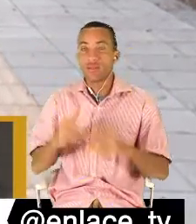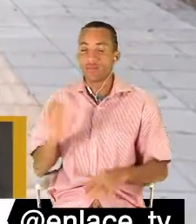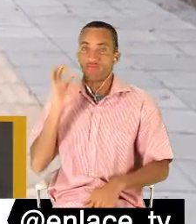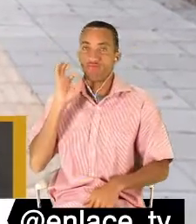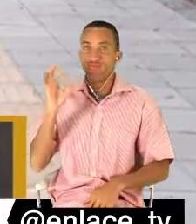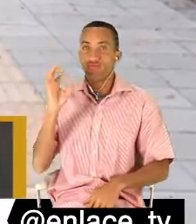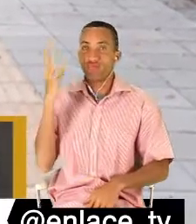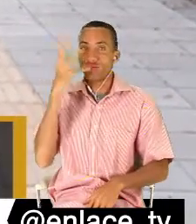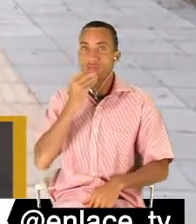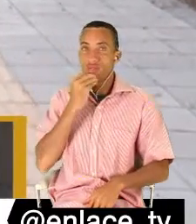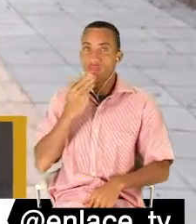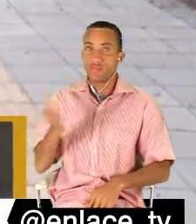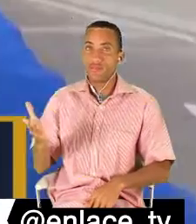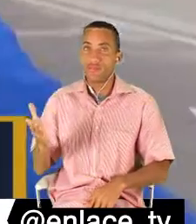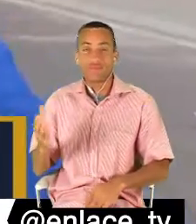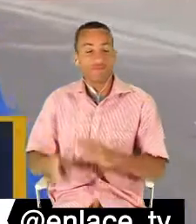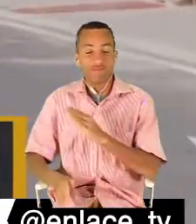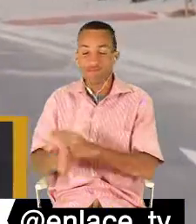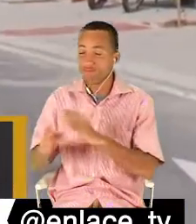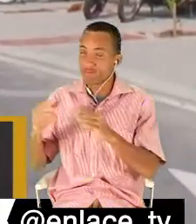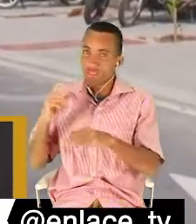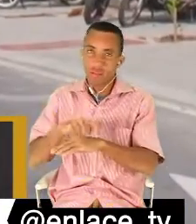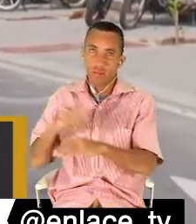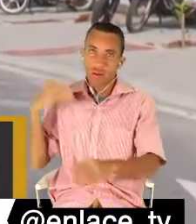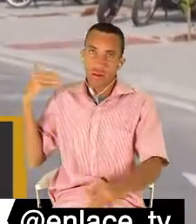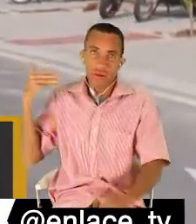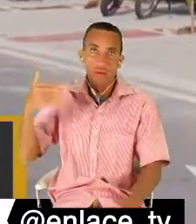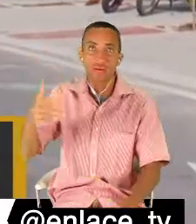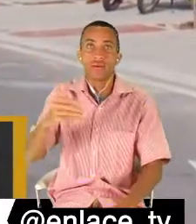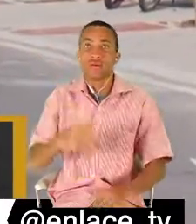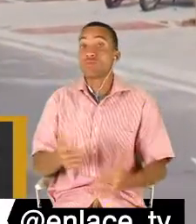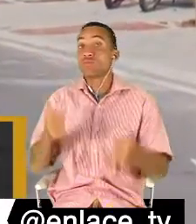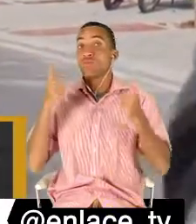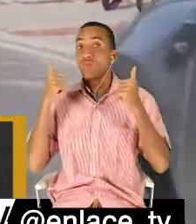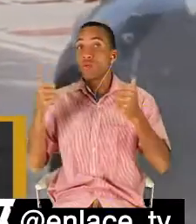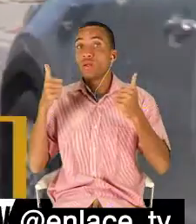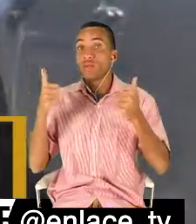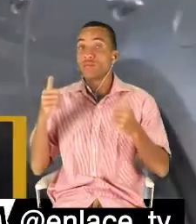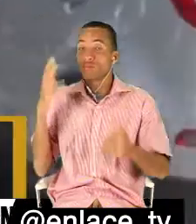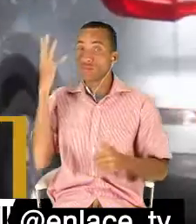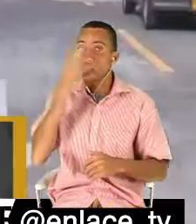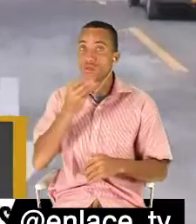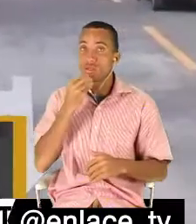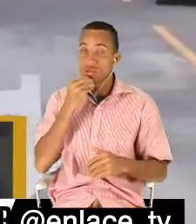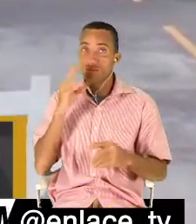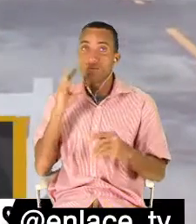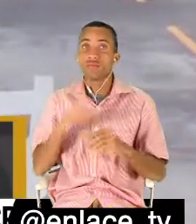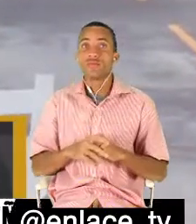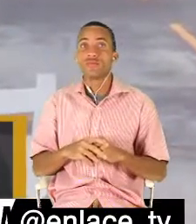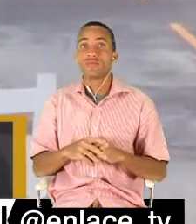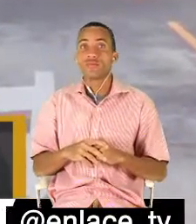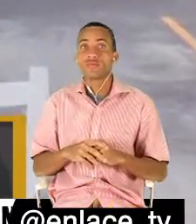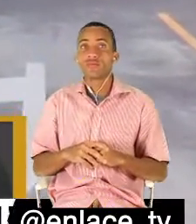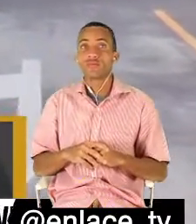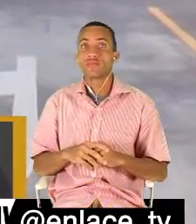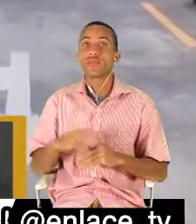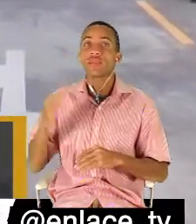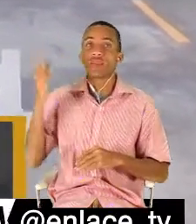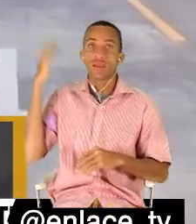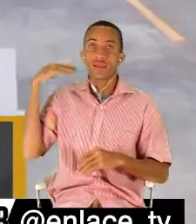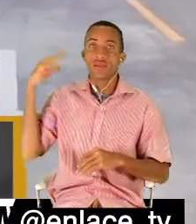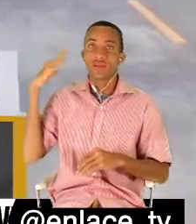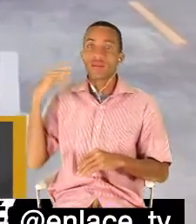quedó esta vía por mucho tiempo. Pues la encuentro bien, estaba bien adecuada y quedó bien bonita. No, ahora como estaba era